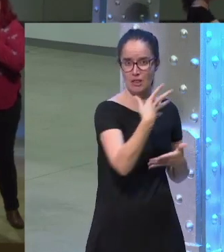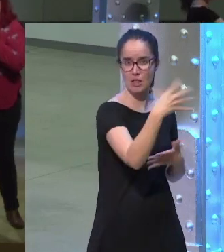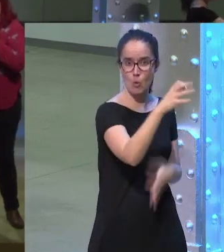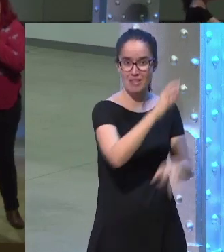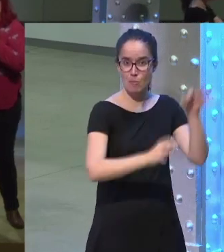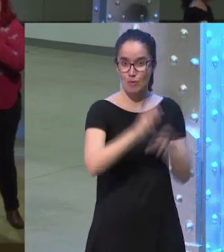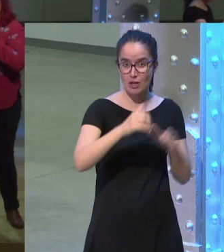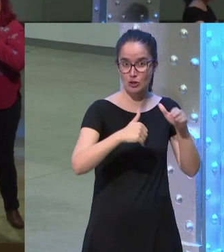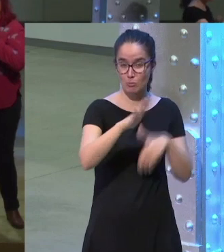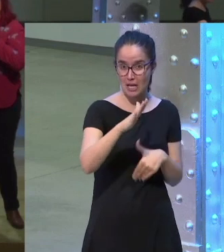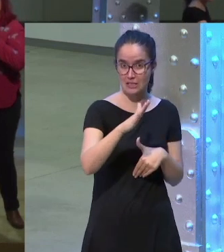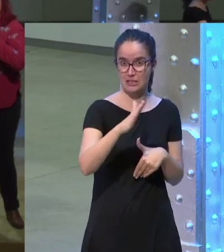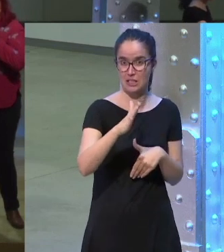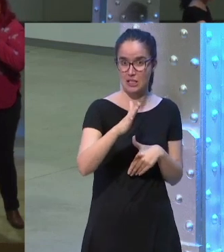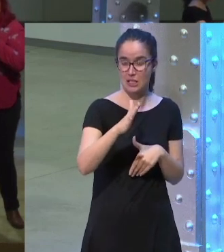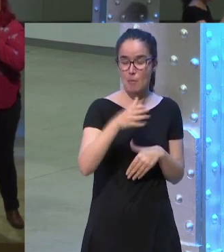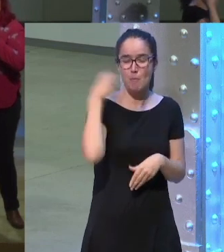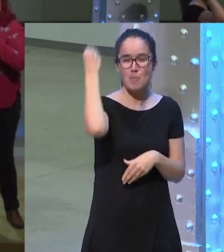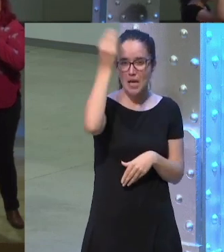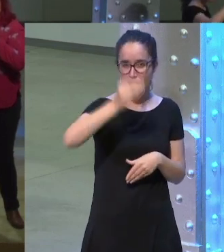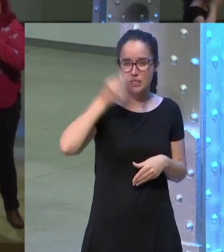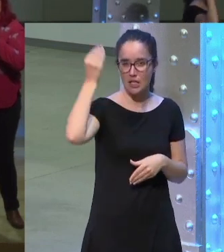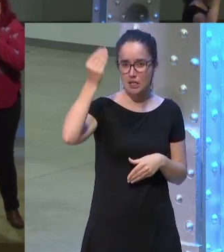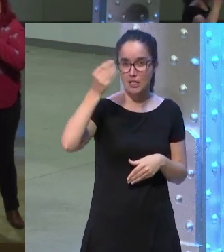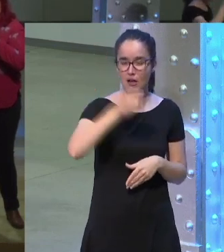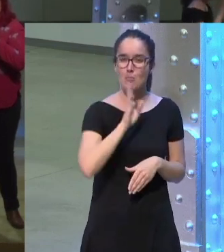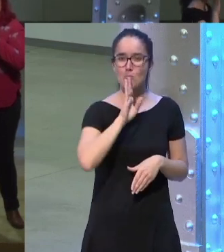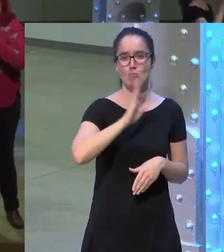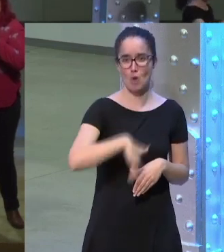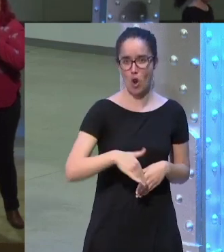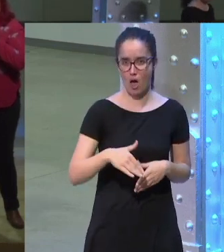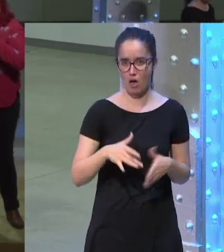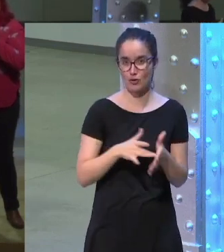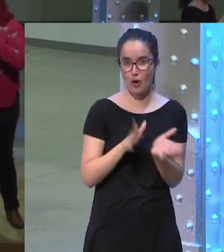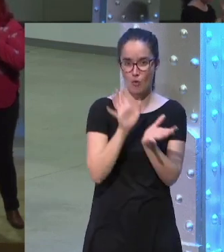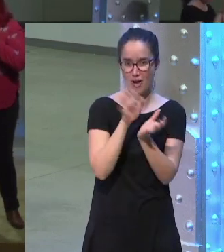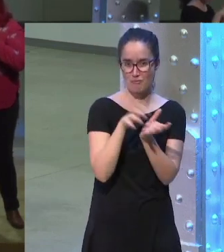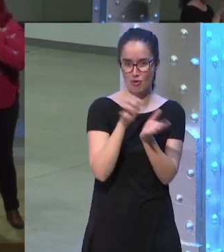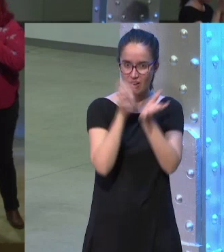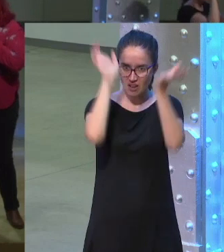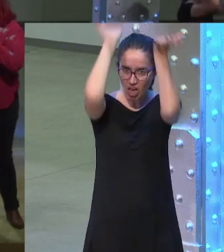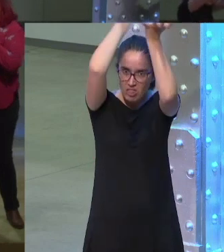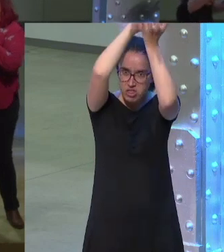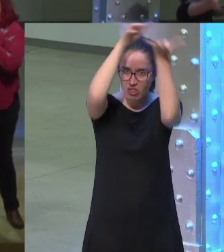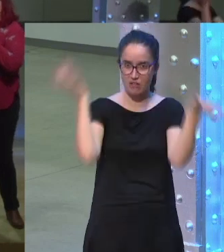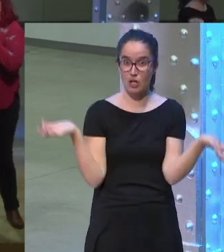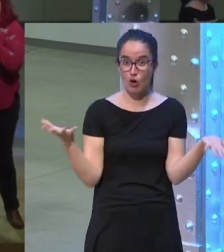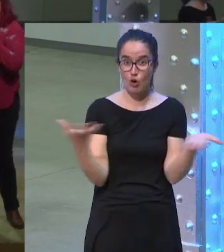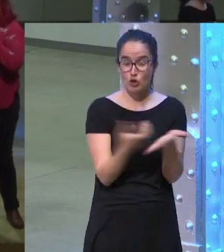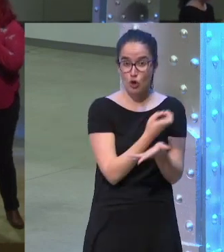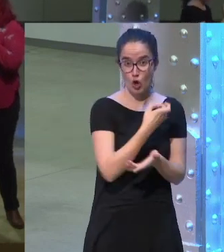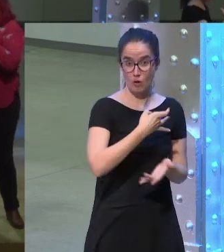50% de sus amigos piensan que es guay llevar una hamburguesa en la cabeza. O sea, que todos